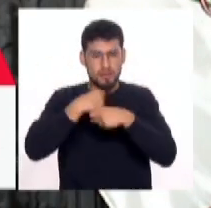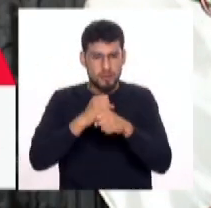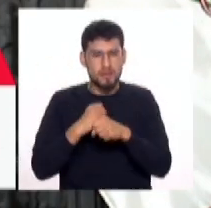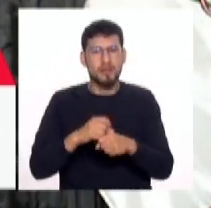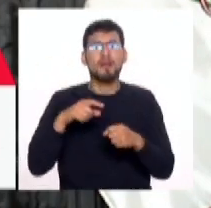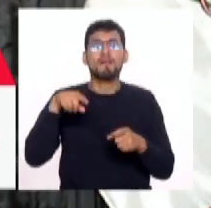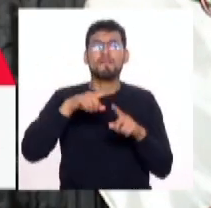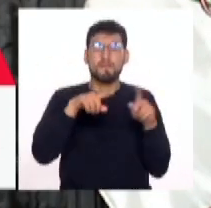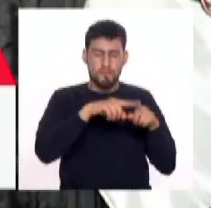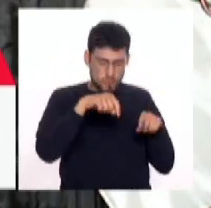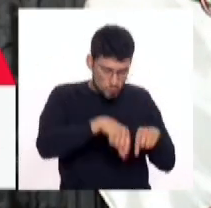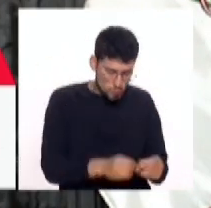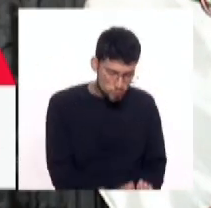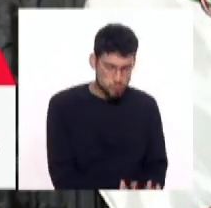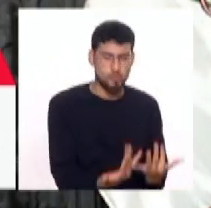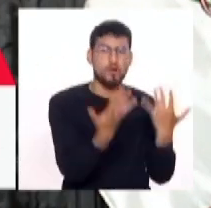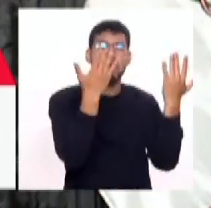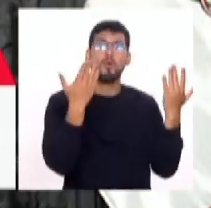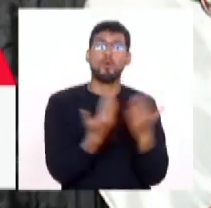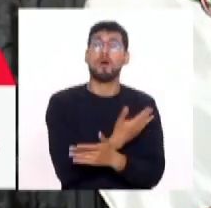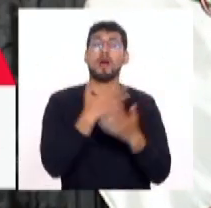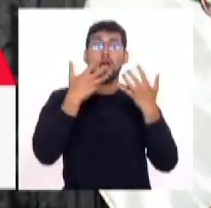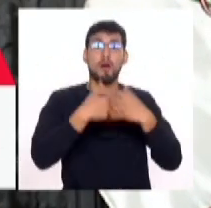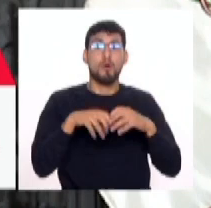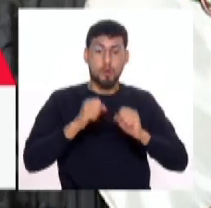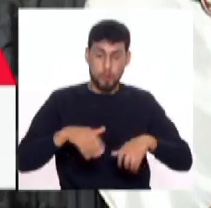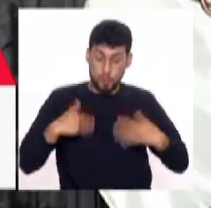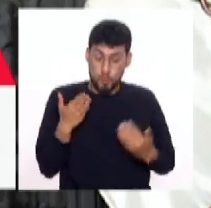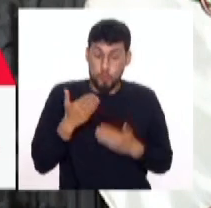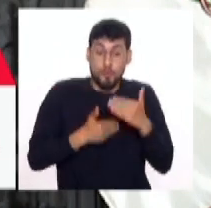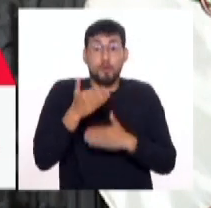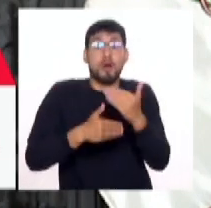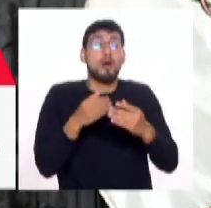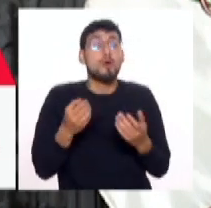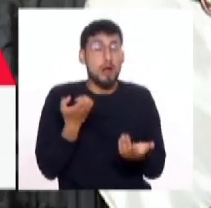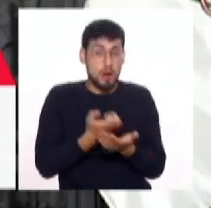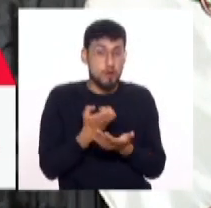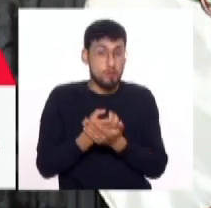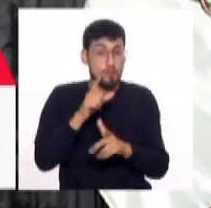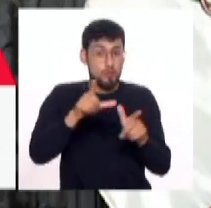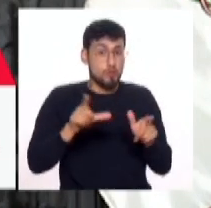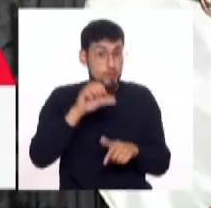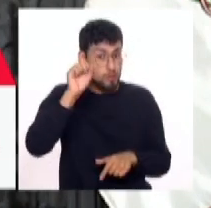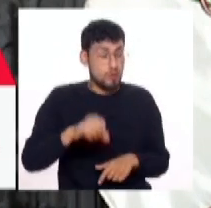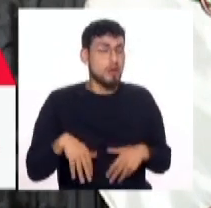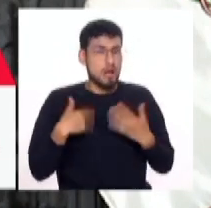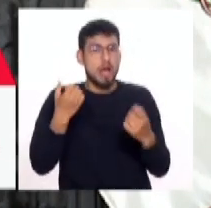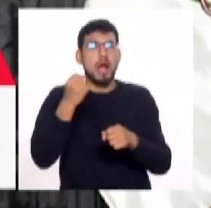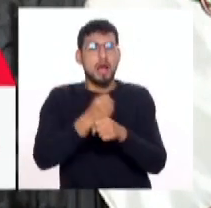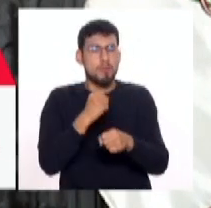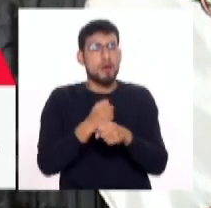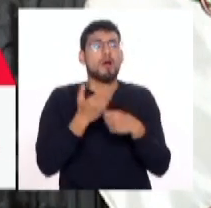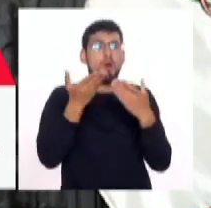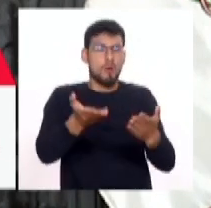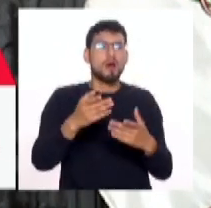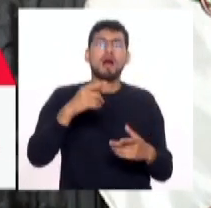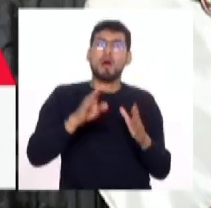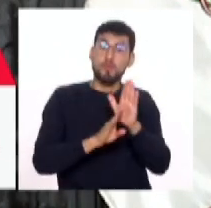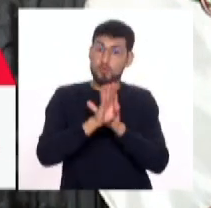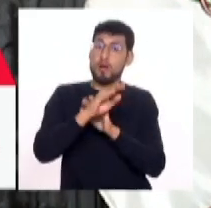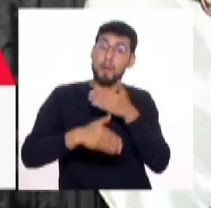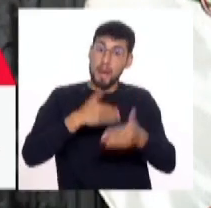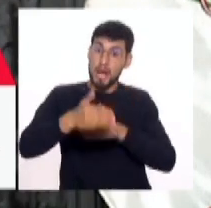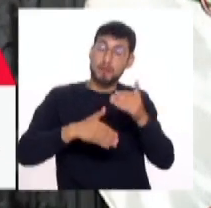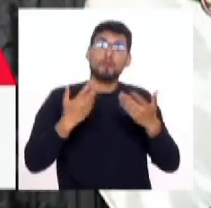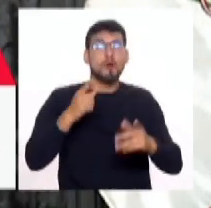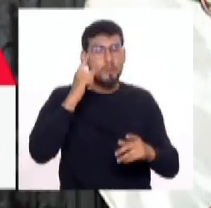de fertilizantes, promoviendo una nueva industria que dinamizará la economía en el sur, generando empleo y desarrollo, permitiendo avanzar